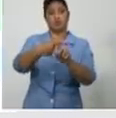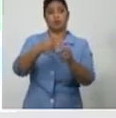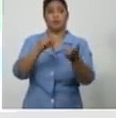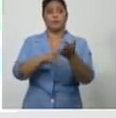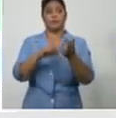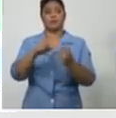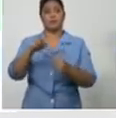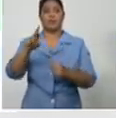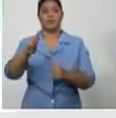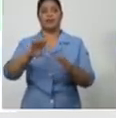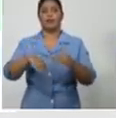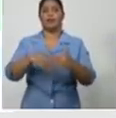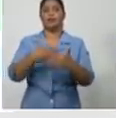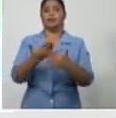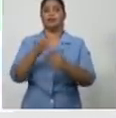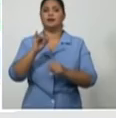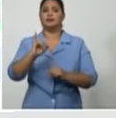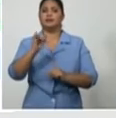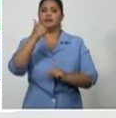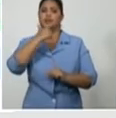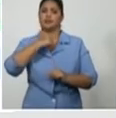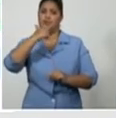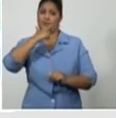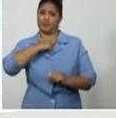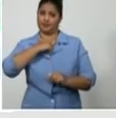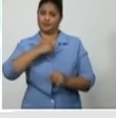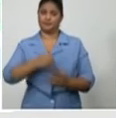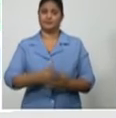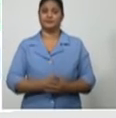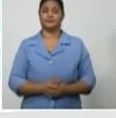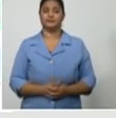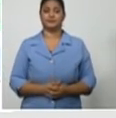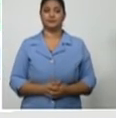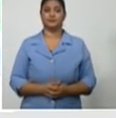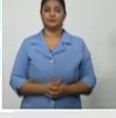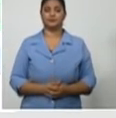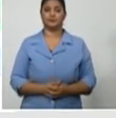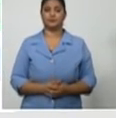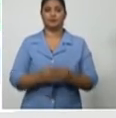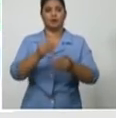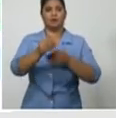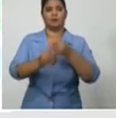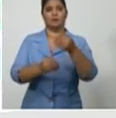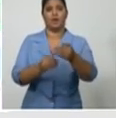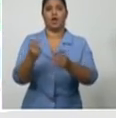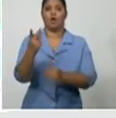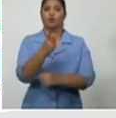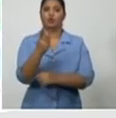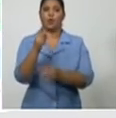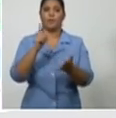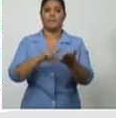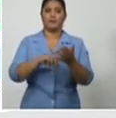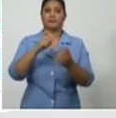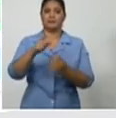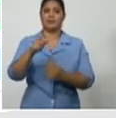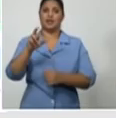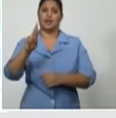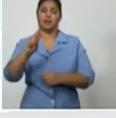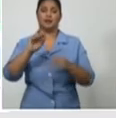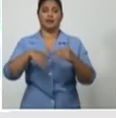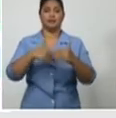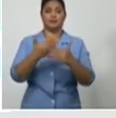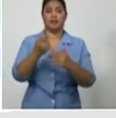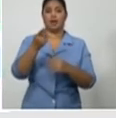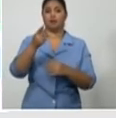abril, posteriormente se le hicieron 2 PCR más el día 12 y 14 de abril,